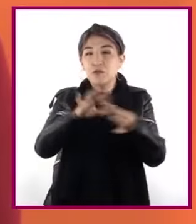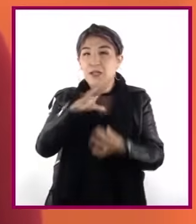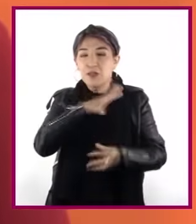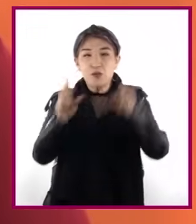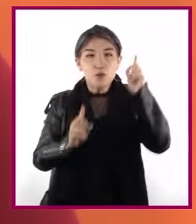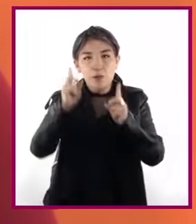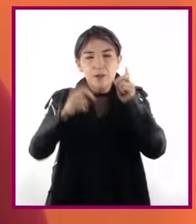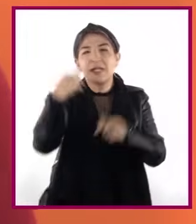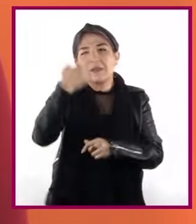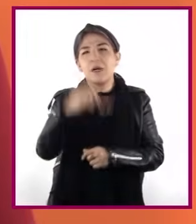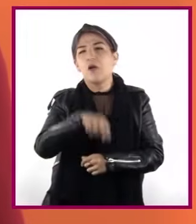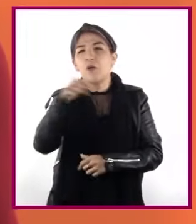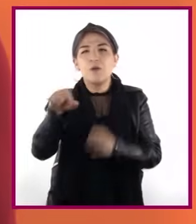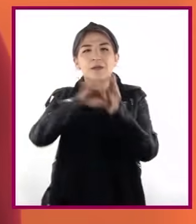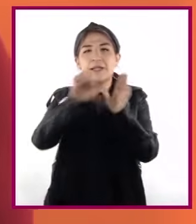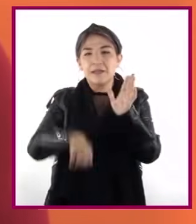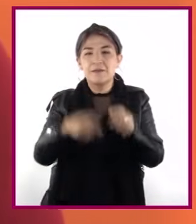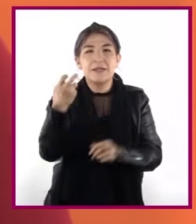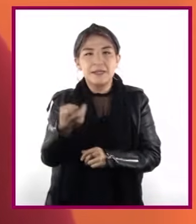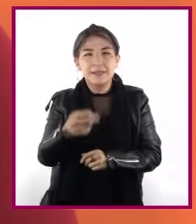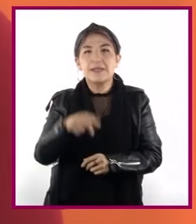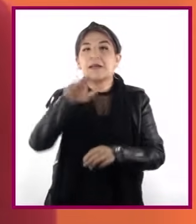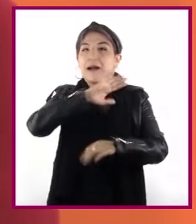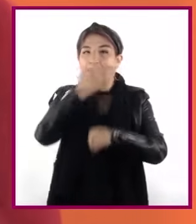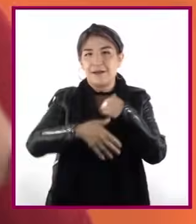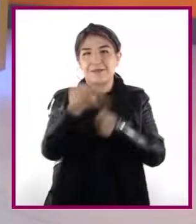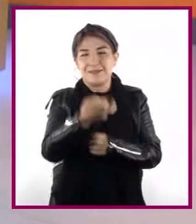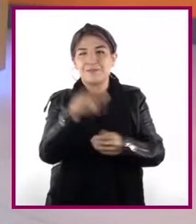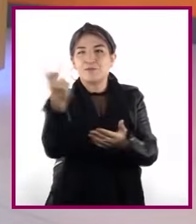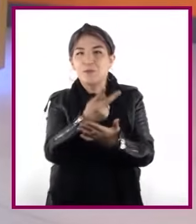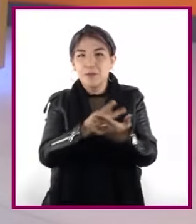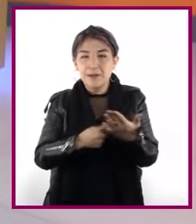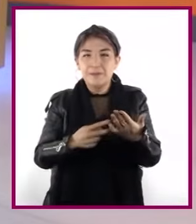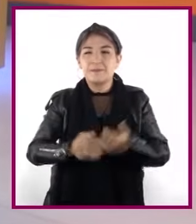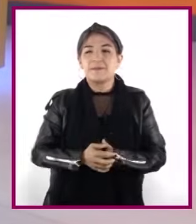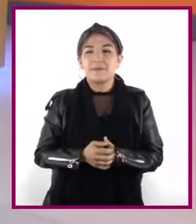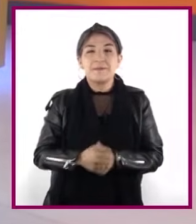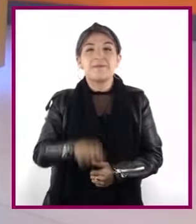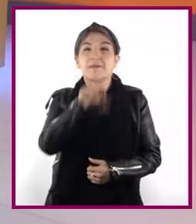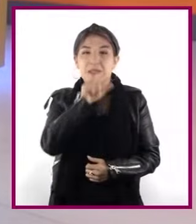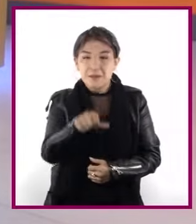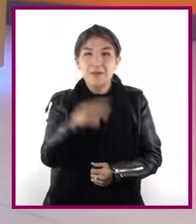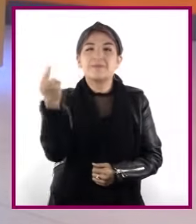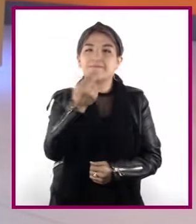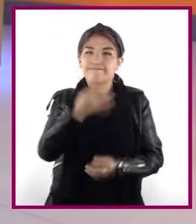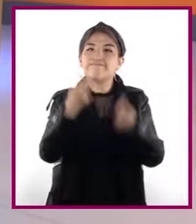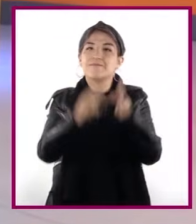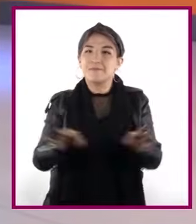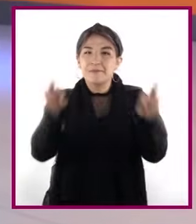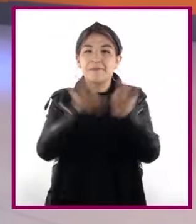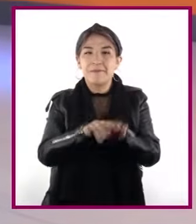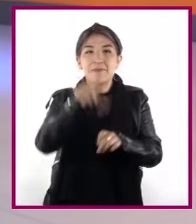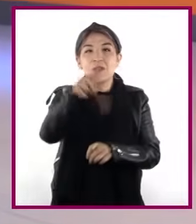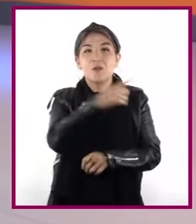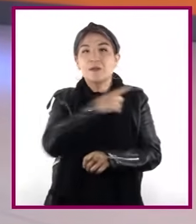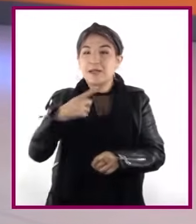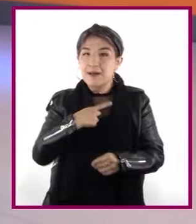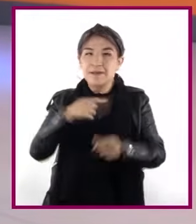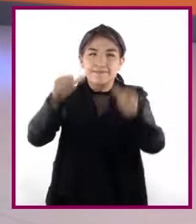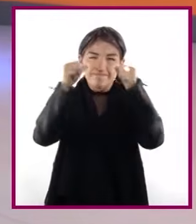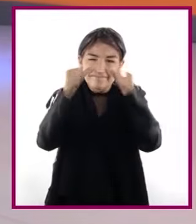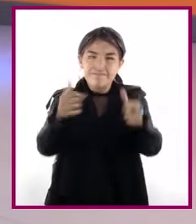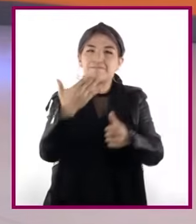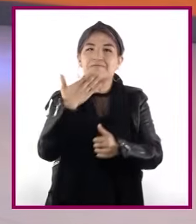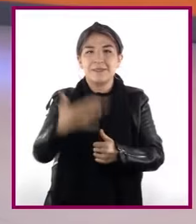y revisar otros ejemplos al término de la emisión. Y por supuesto, es indispensable que presten toda